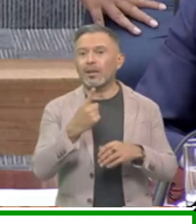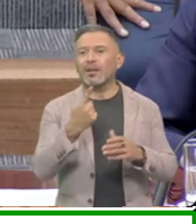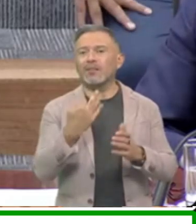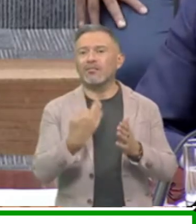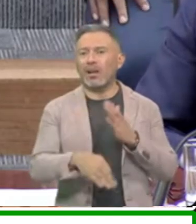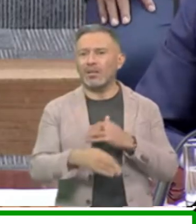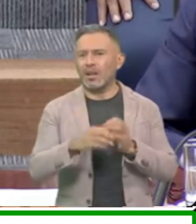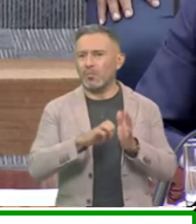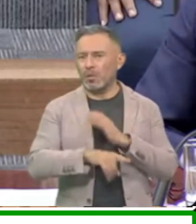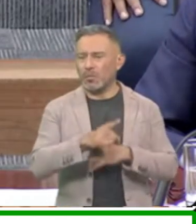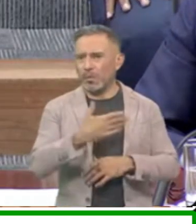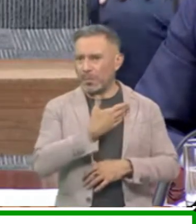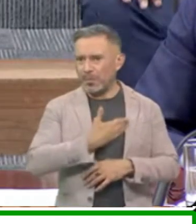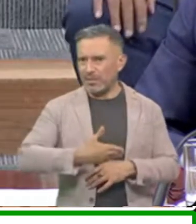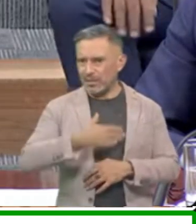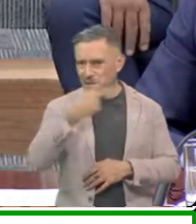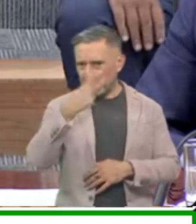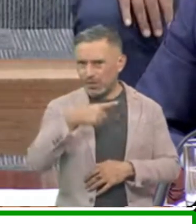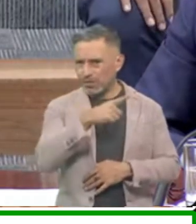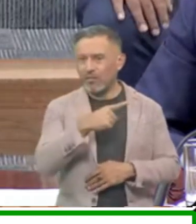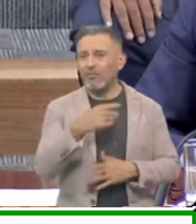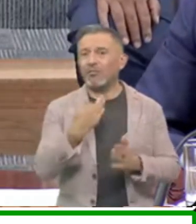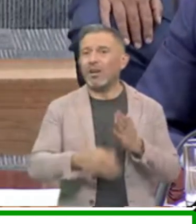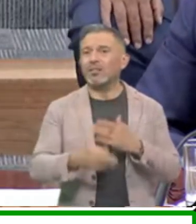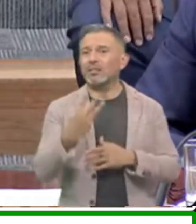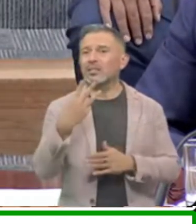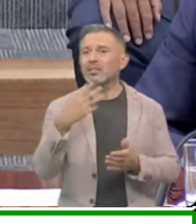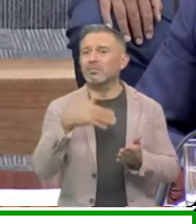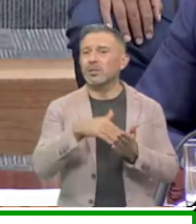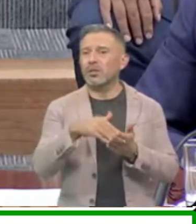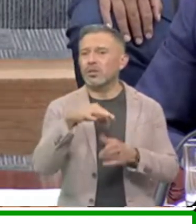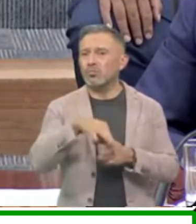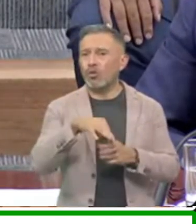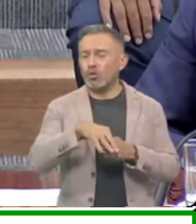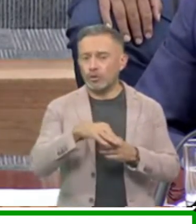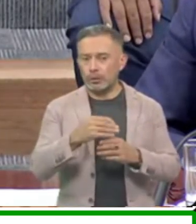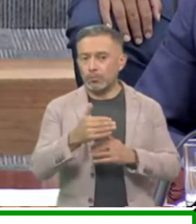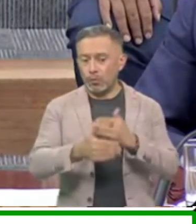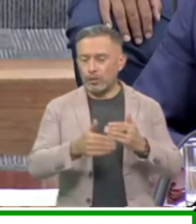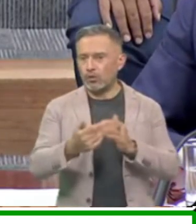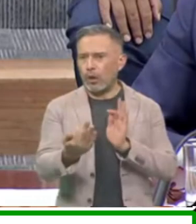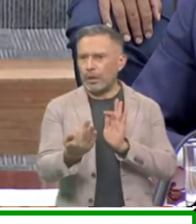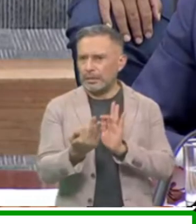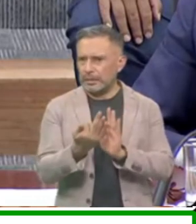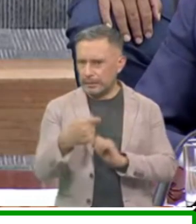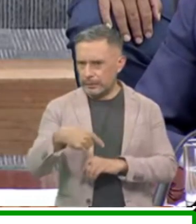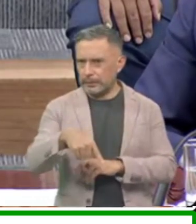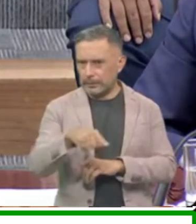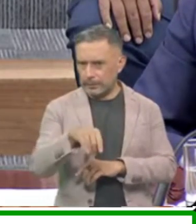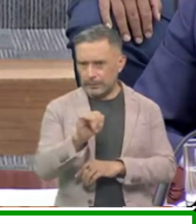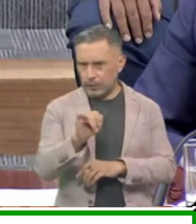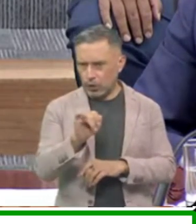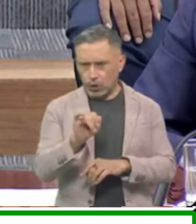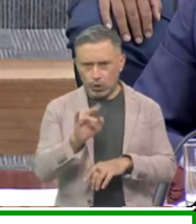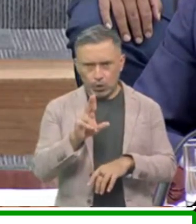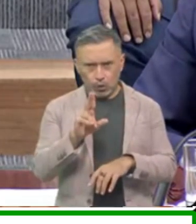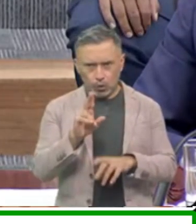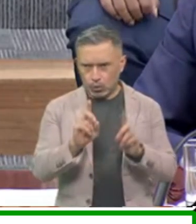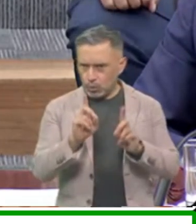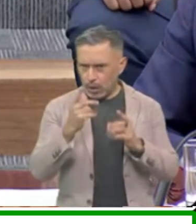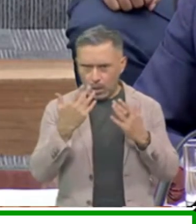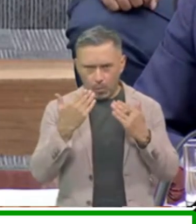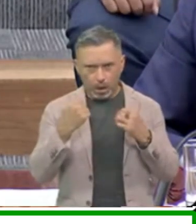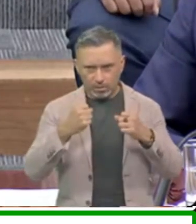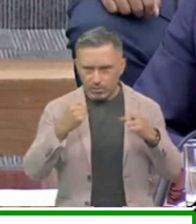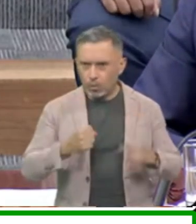de la presidencia, 3 millones de votos. Y ese proceso llegará, y no tengan duda para que así lo podamos establecer.